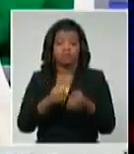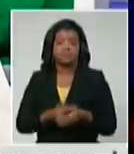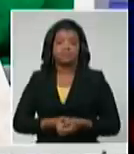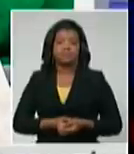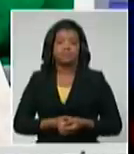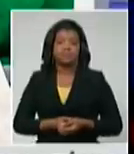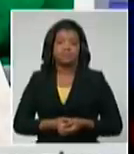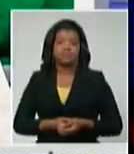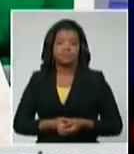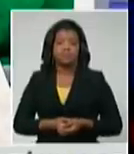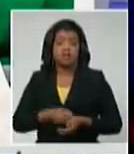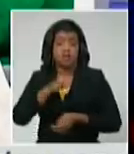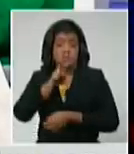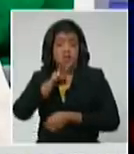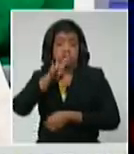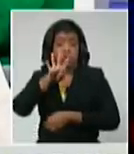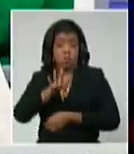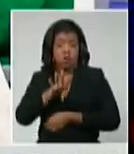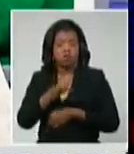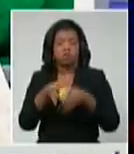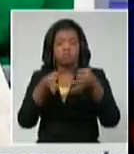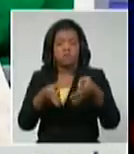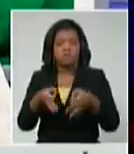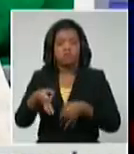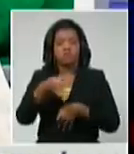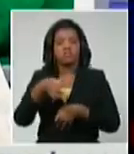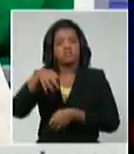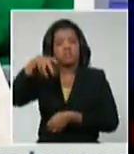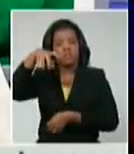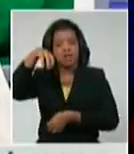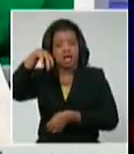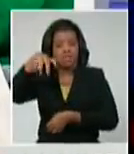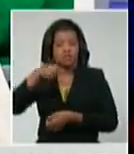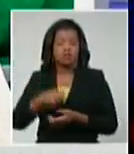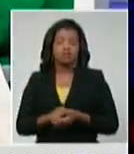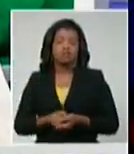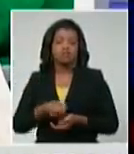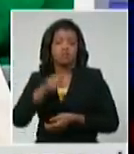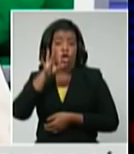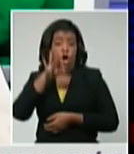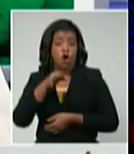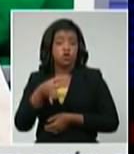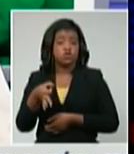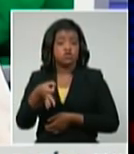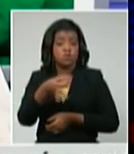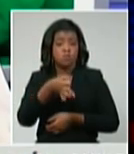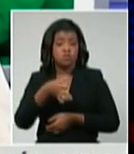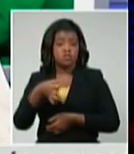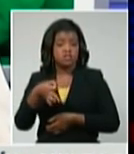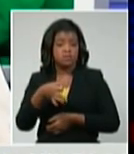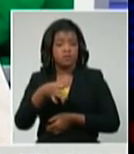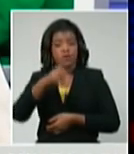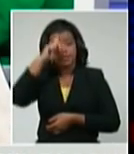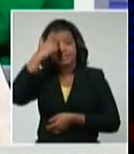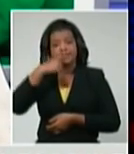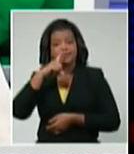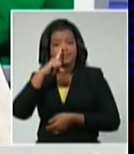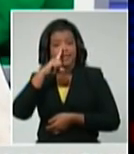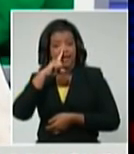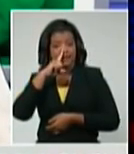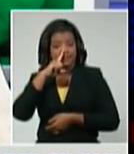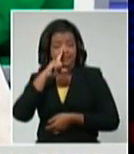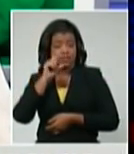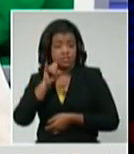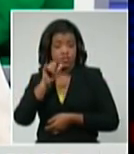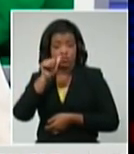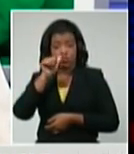10 pertenecen al municipio de Pinar del Río, 8 al municipio de Sandino, 4 al municipio de